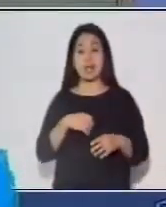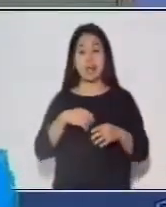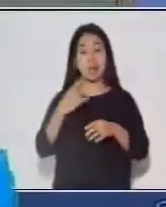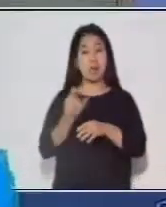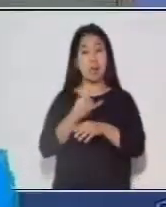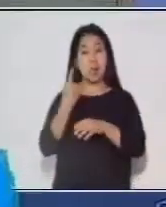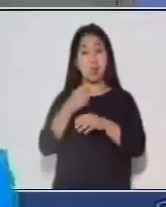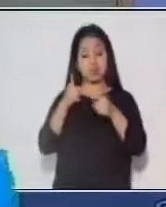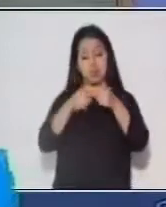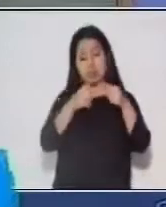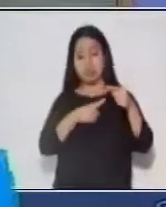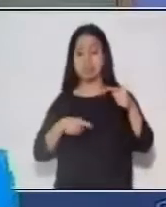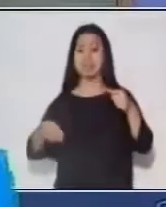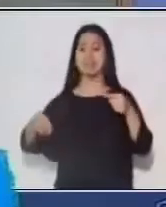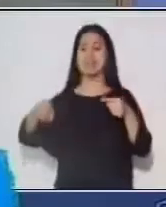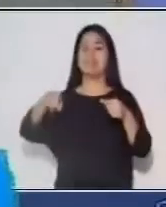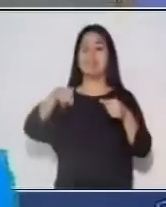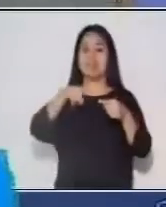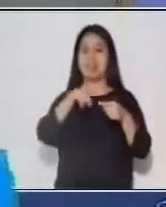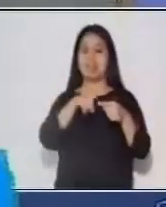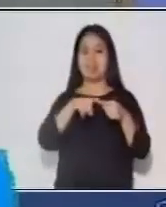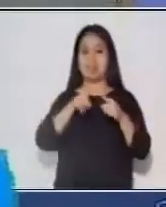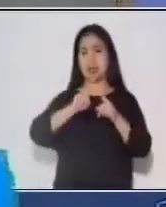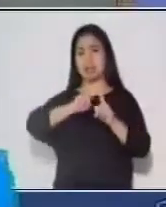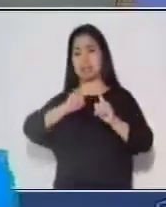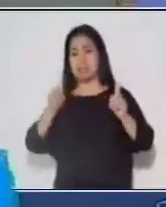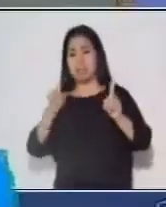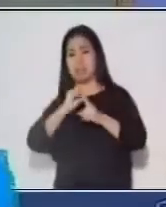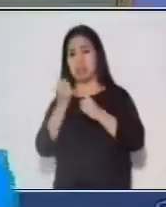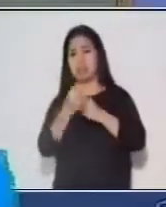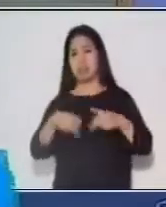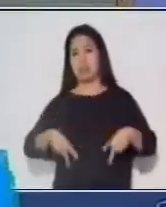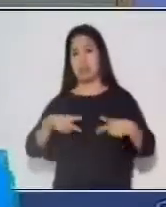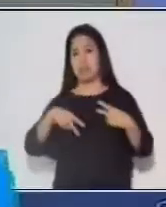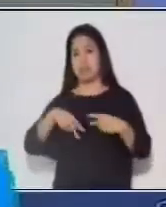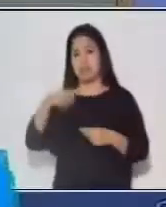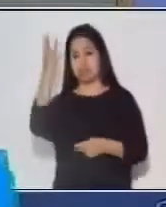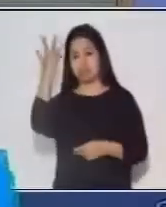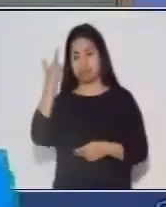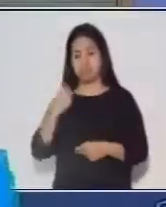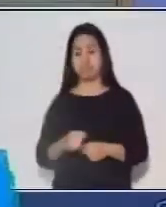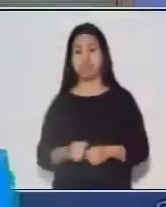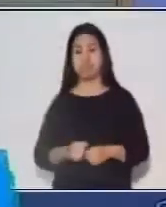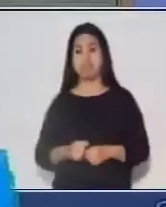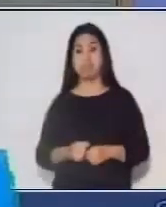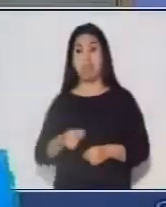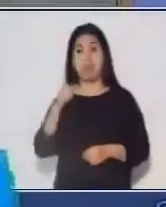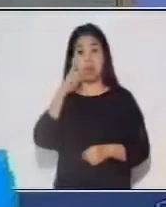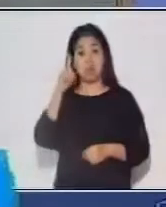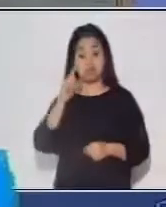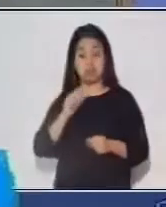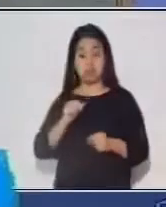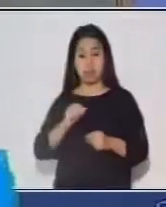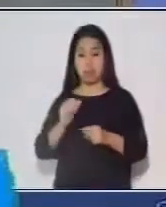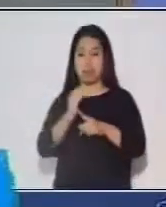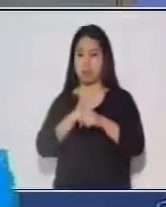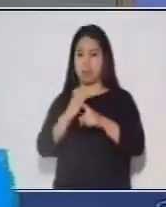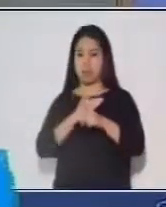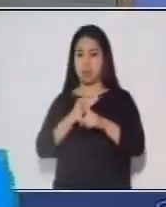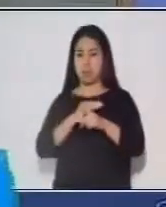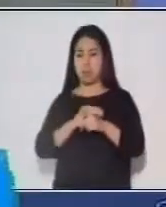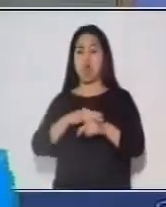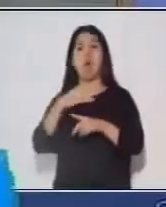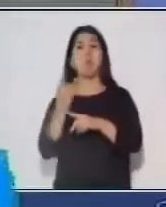diferentes situaciones de la vida cotidiana. Tenemos el siguiente problema. Nos dice, utilizando